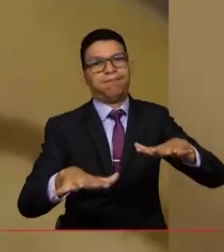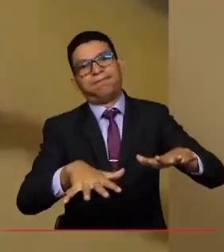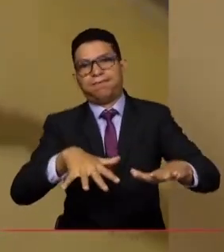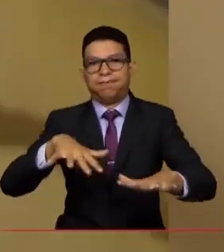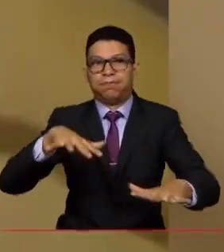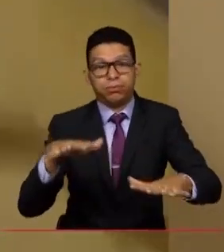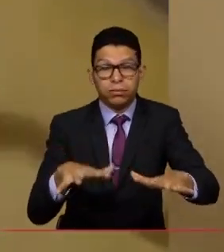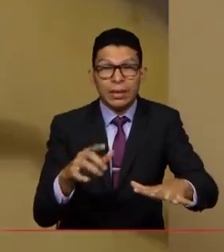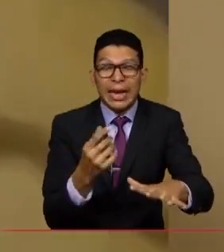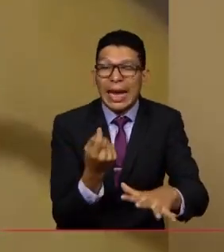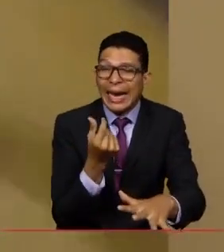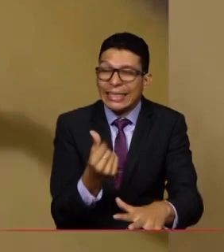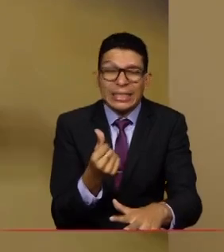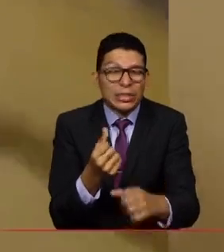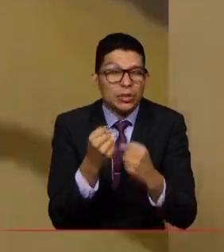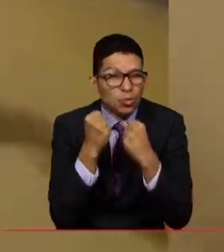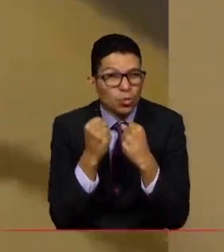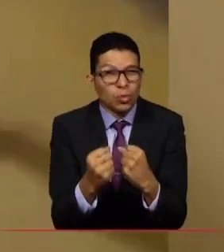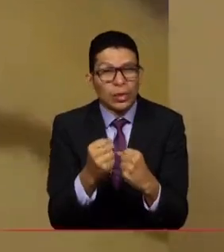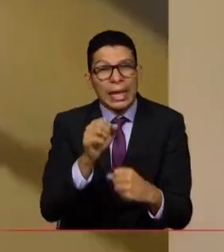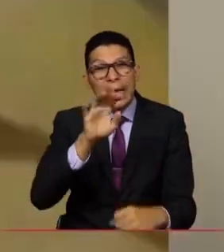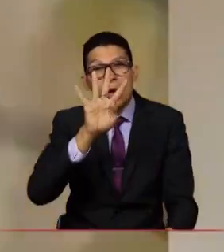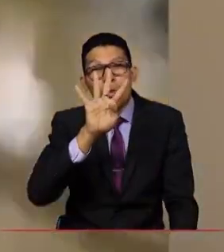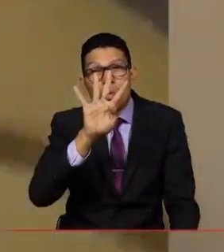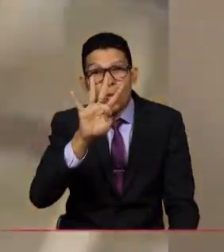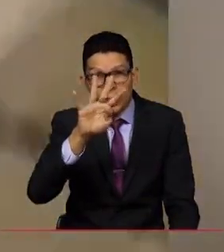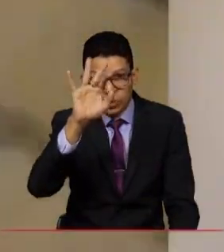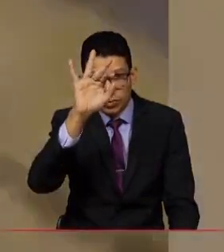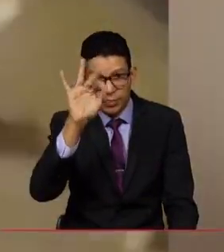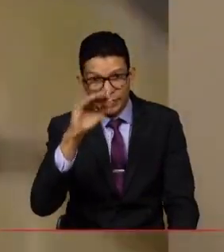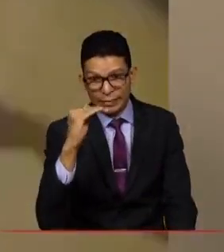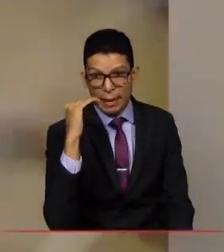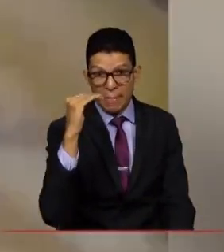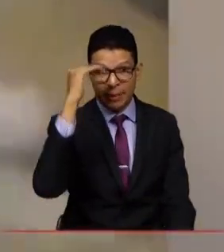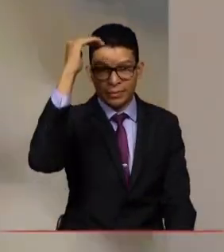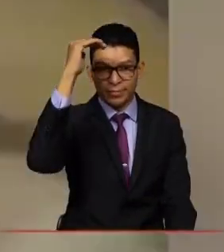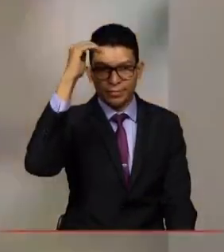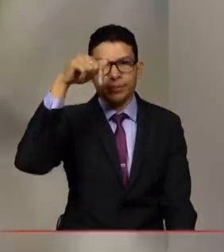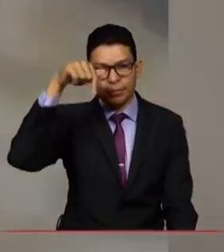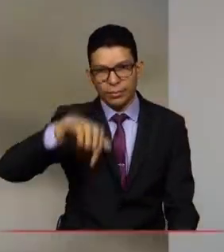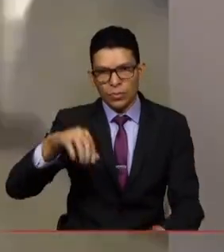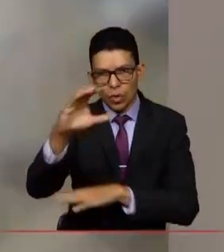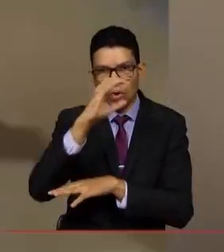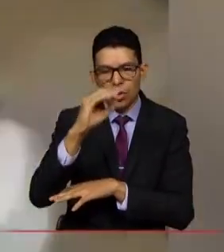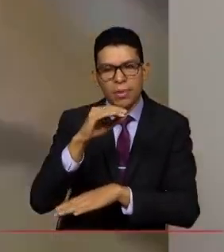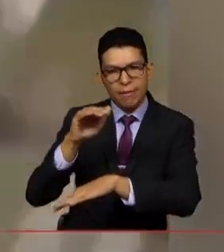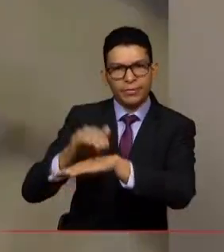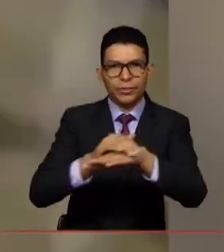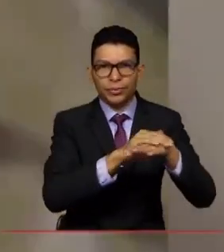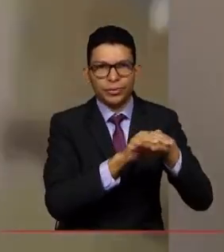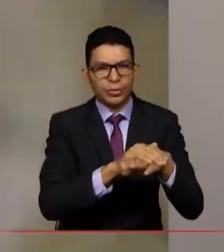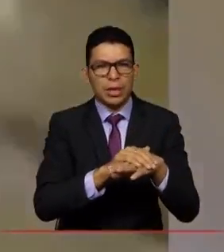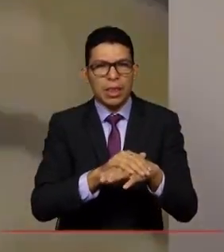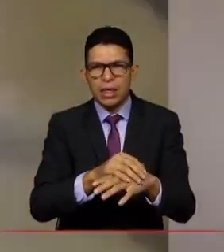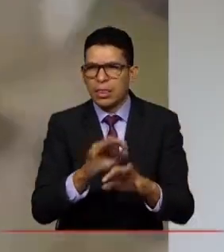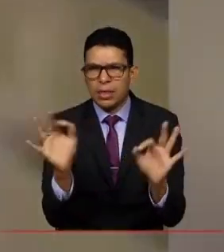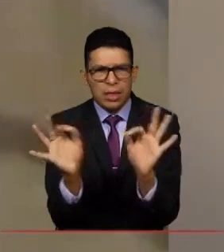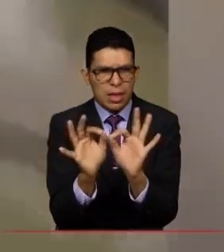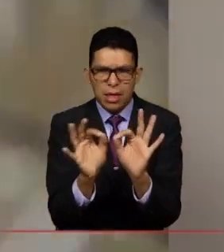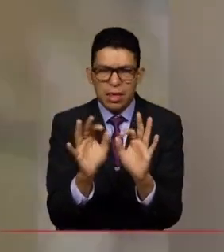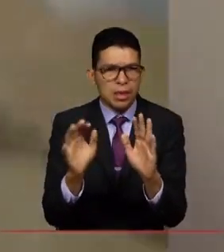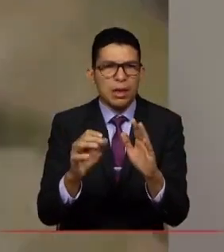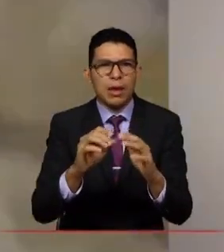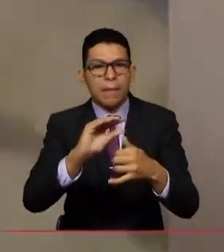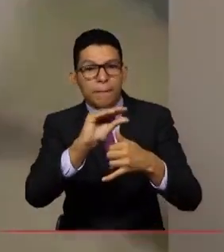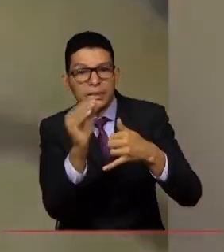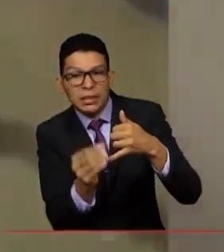una magnitud de 4, la DIMAR en Colombia descartó amenaza de tsunami para el Pacífico colombiano.